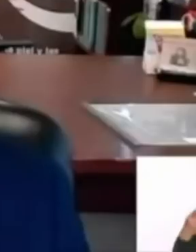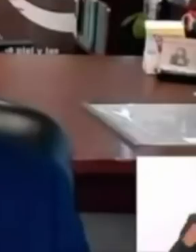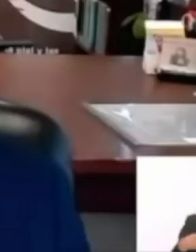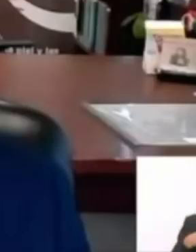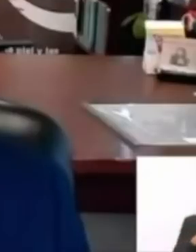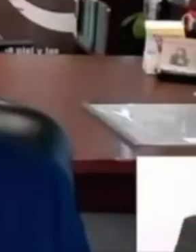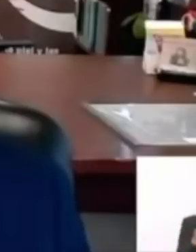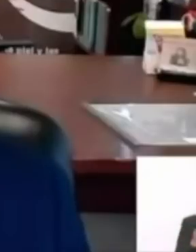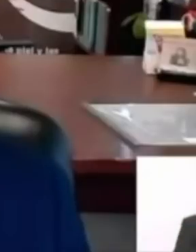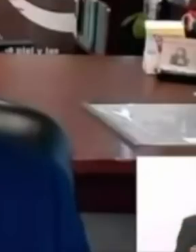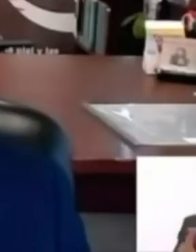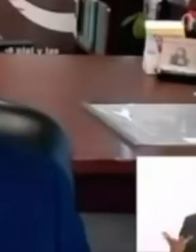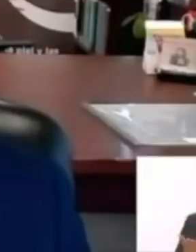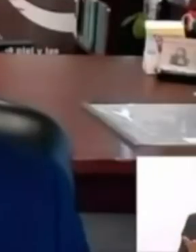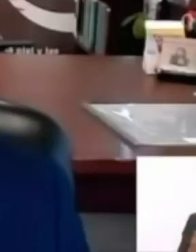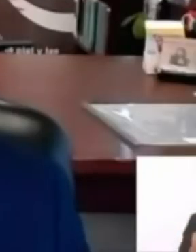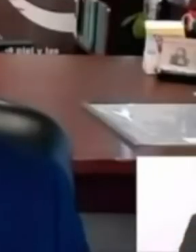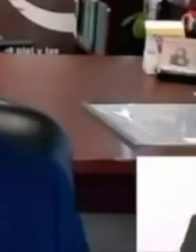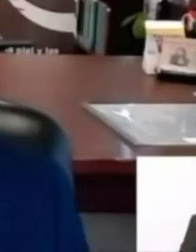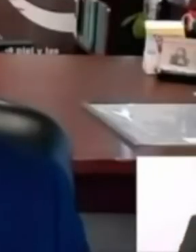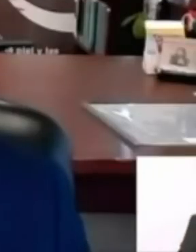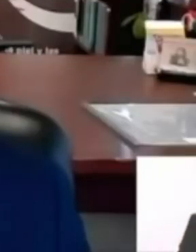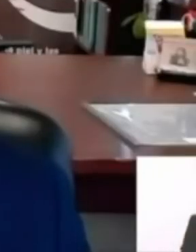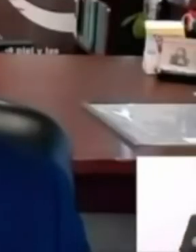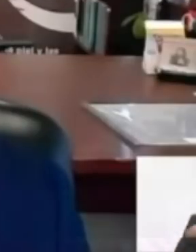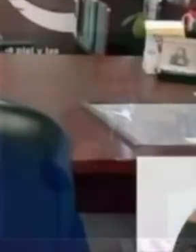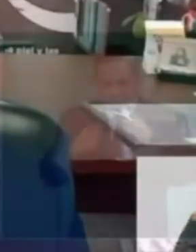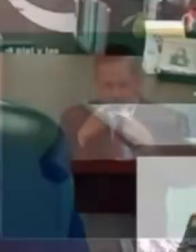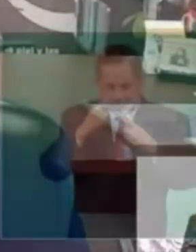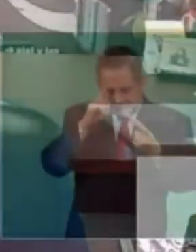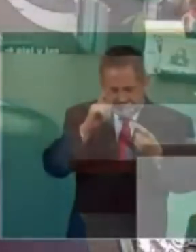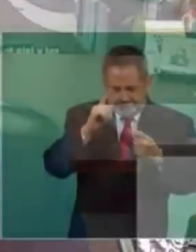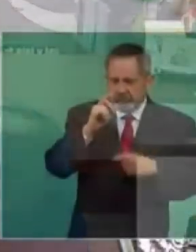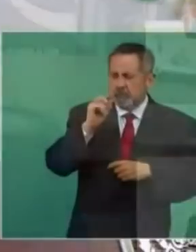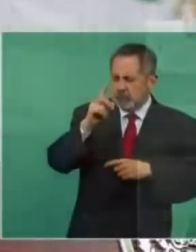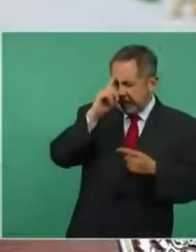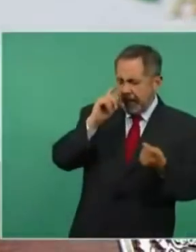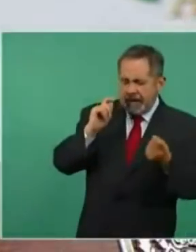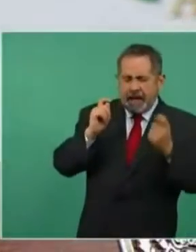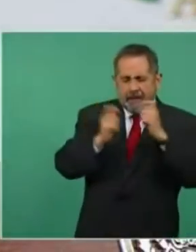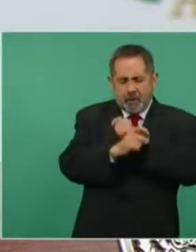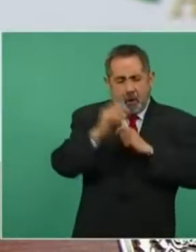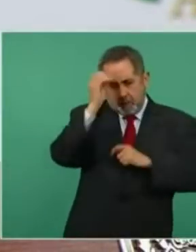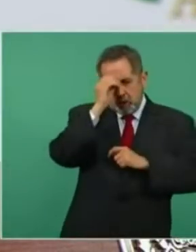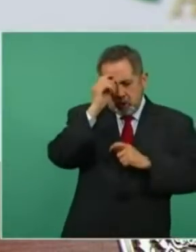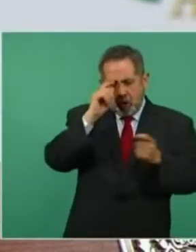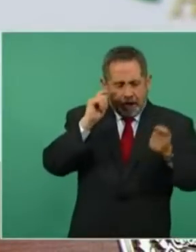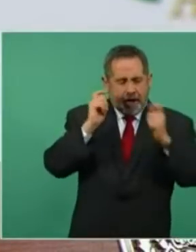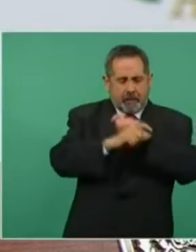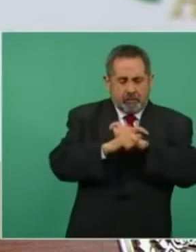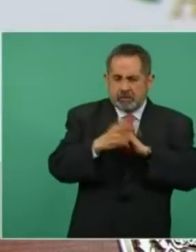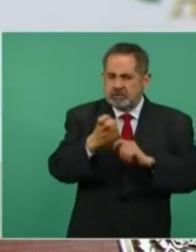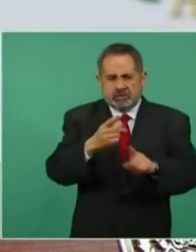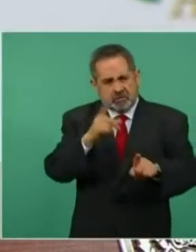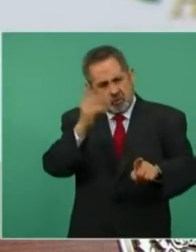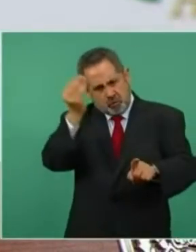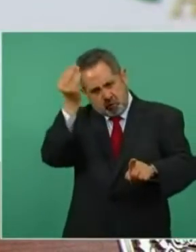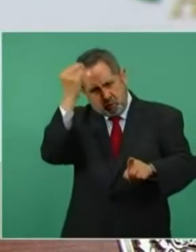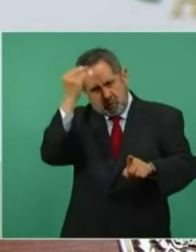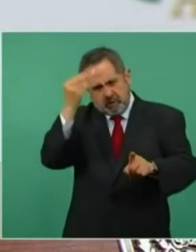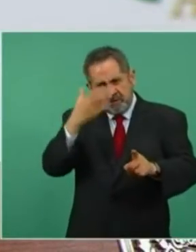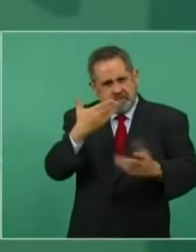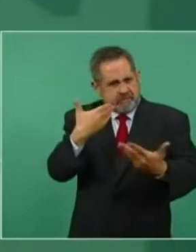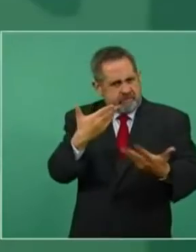y que no se espere a que la suprema corte de justicia de la nación o un tribunal le tengan que decir que lo tienen que hacer